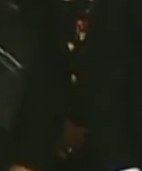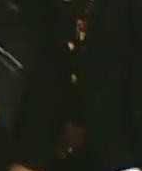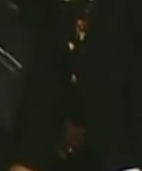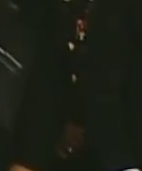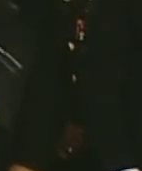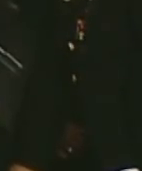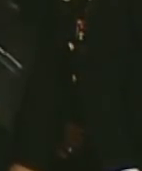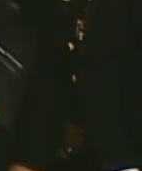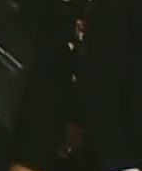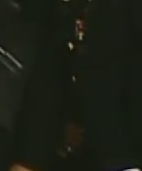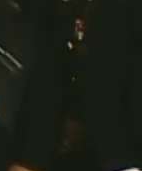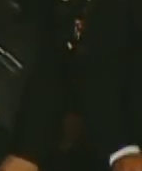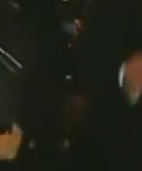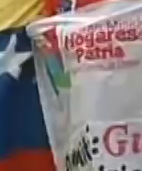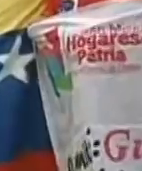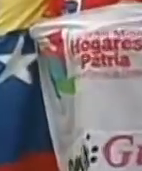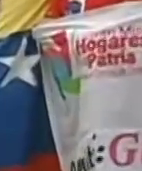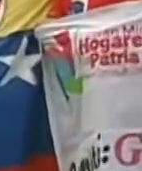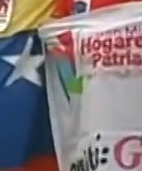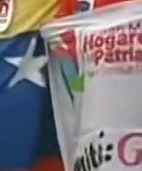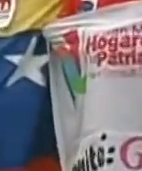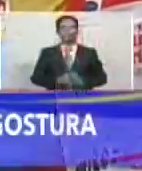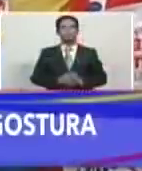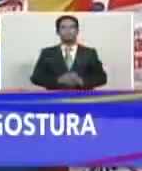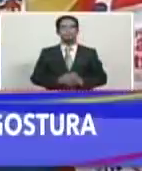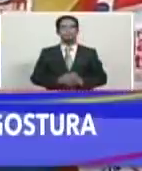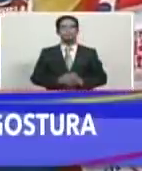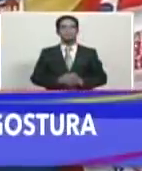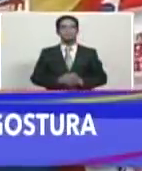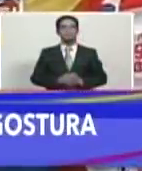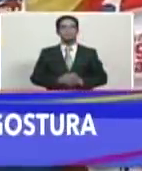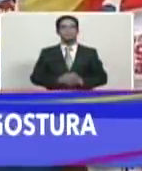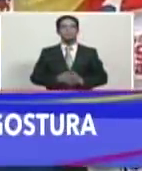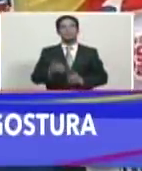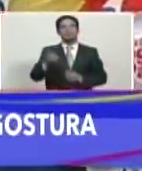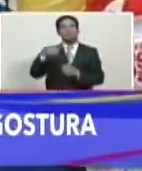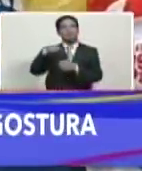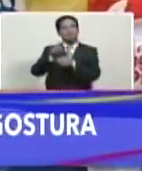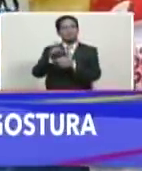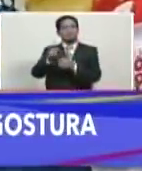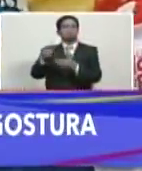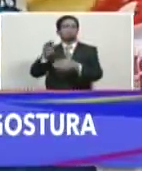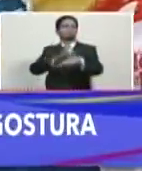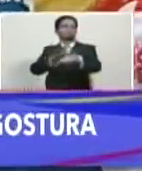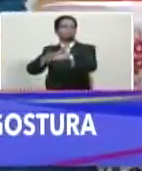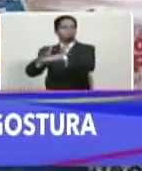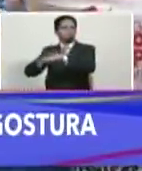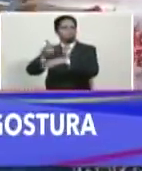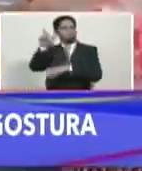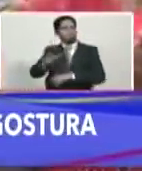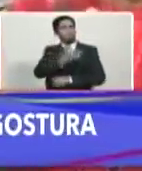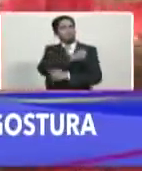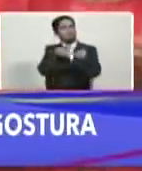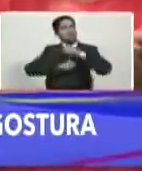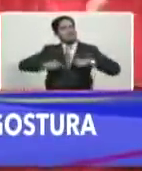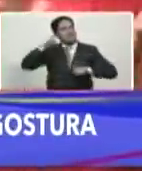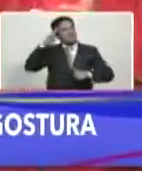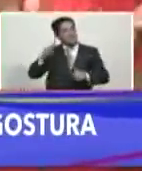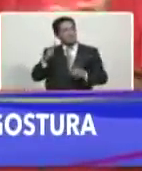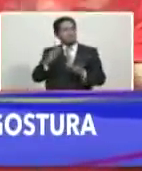Nicolás Maduro Moro, el presidente obrero, el hijo de Chávez. Una Fuerza Armada de pie, altiva,